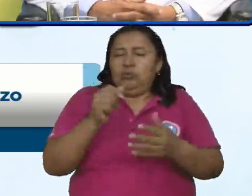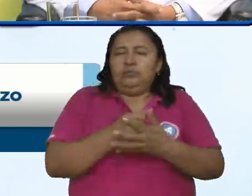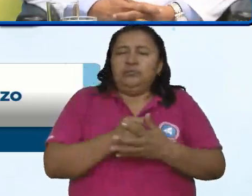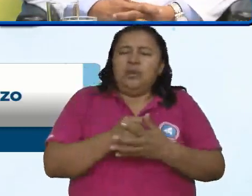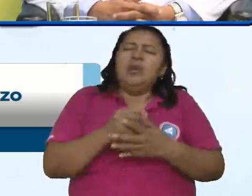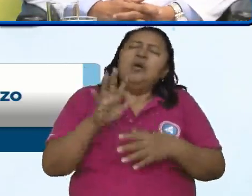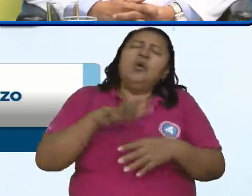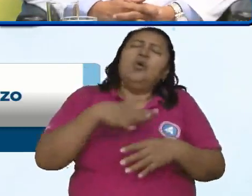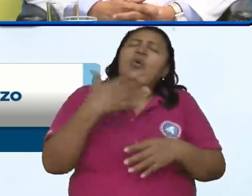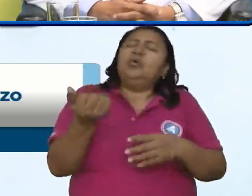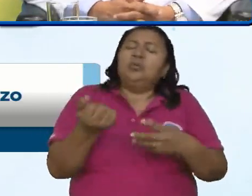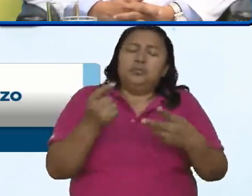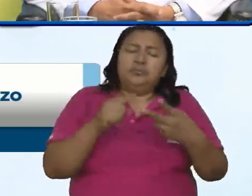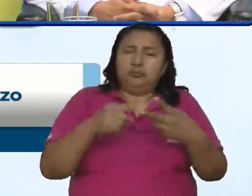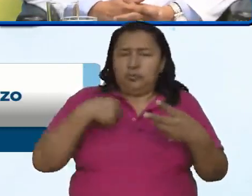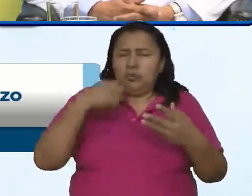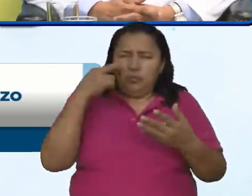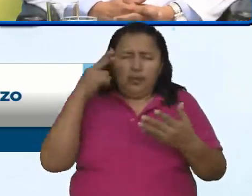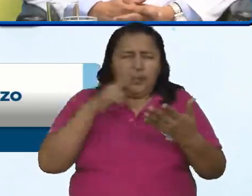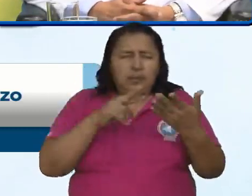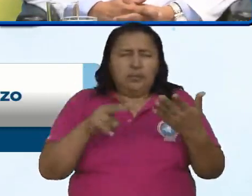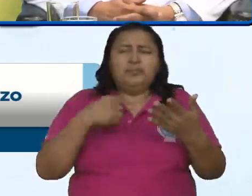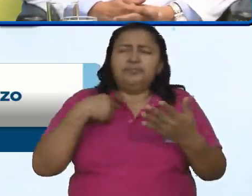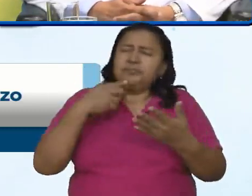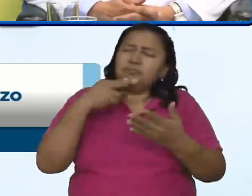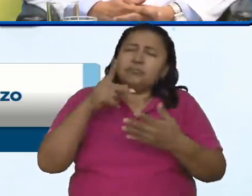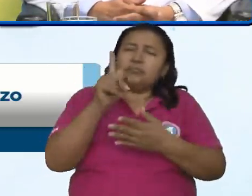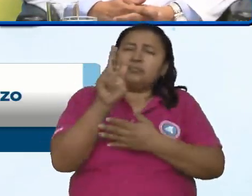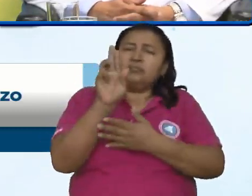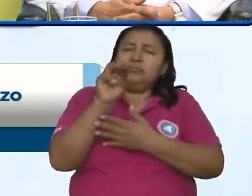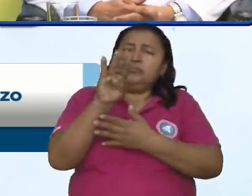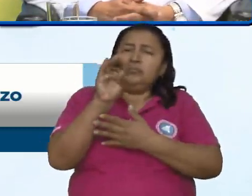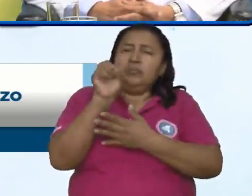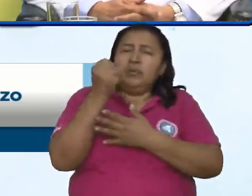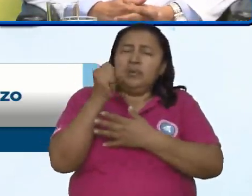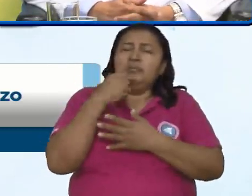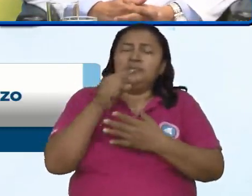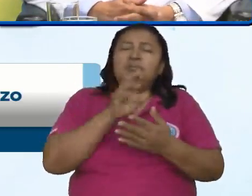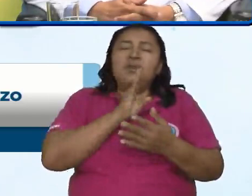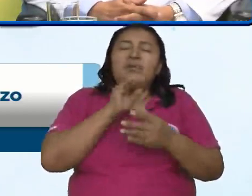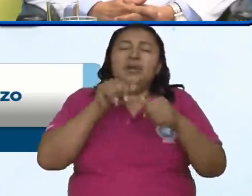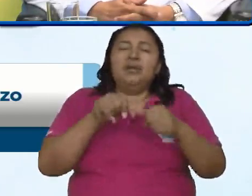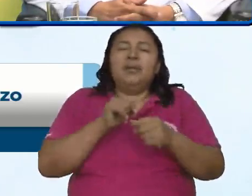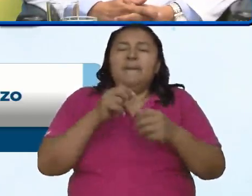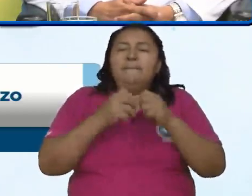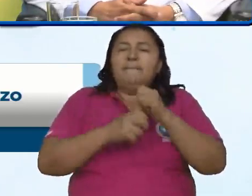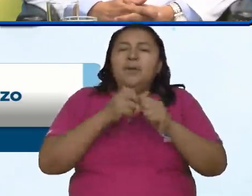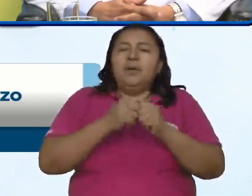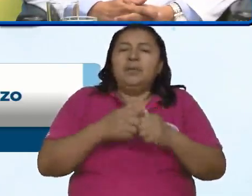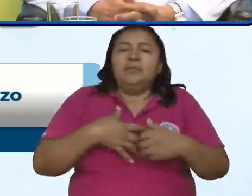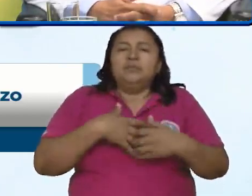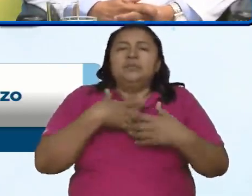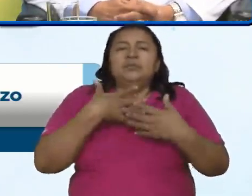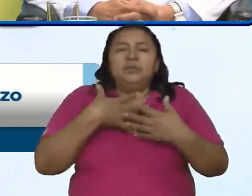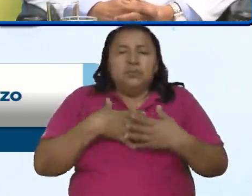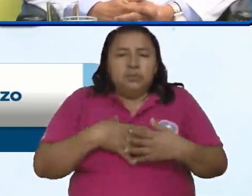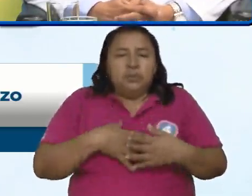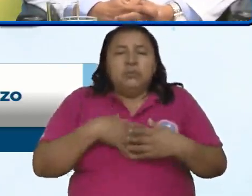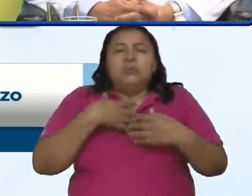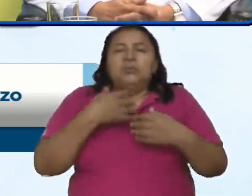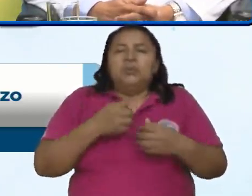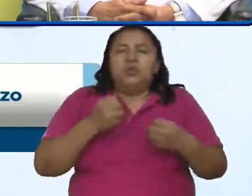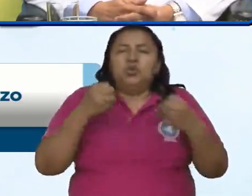otro síntoma que estuve leyendo para la trombosis, doctor, se habla de la dificultad para respirar, un